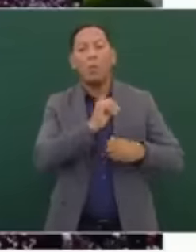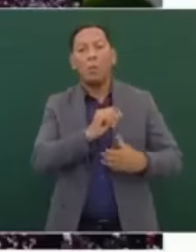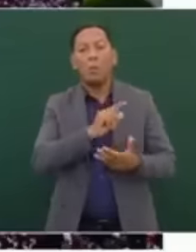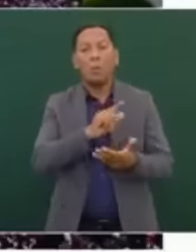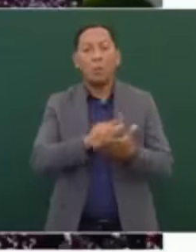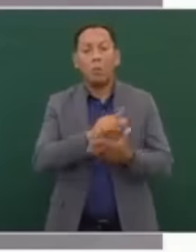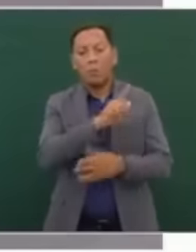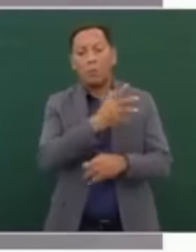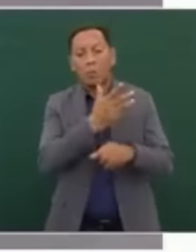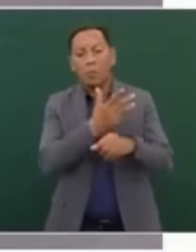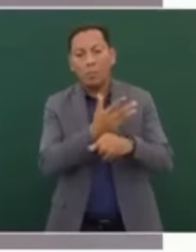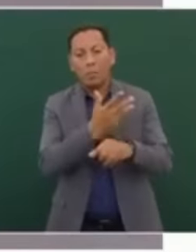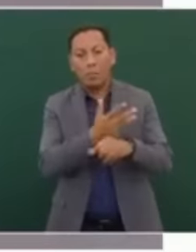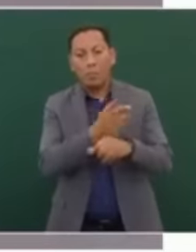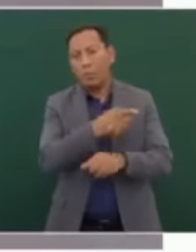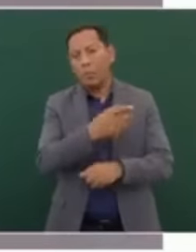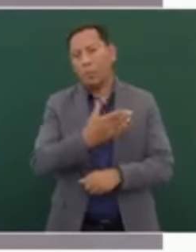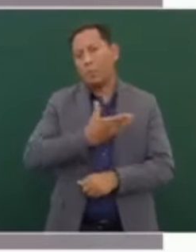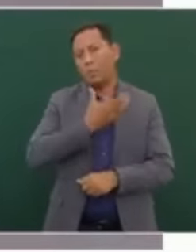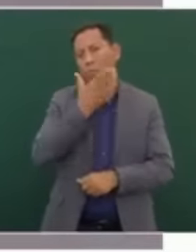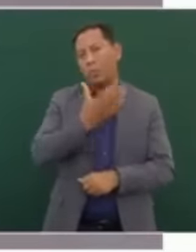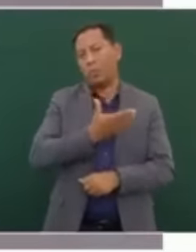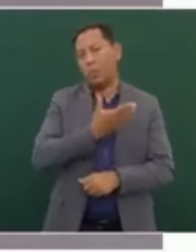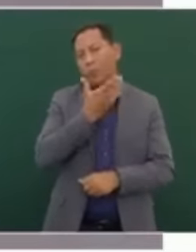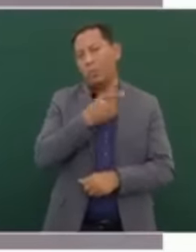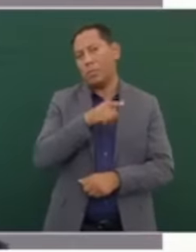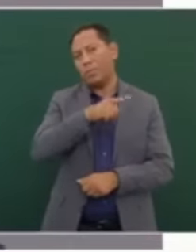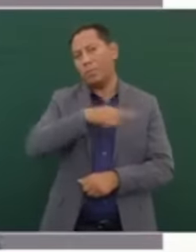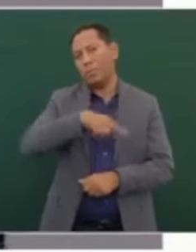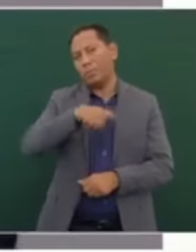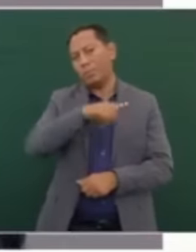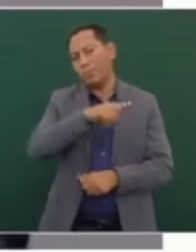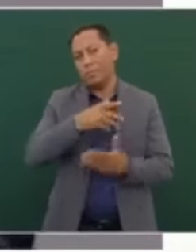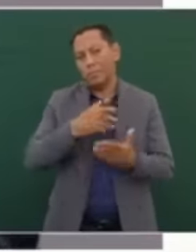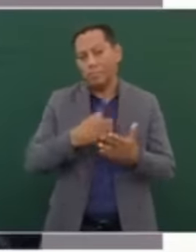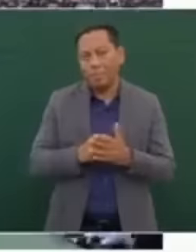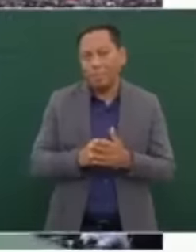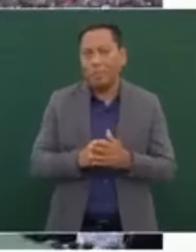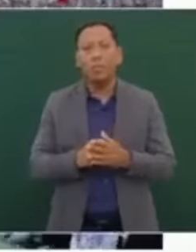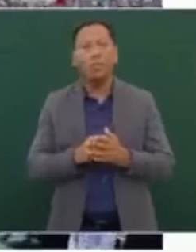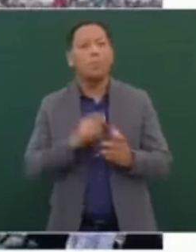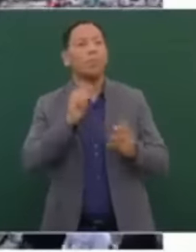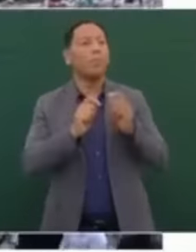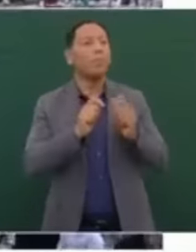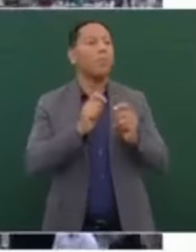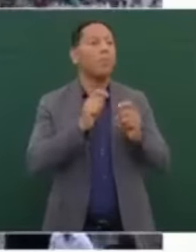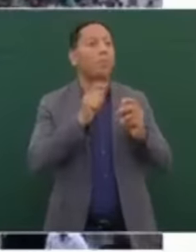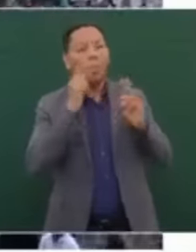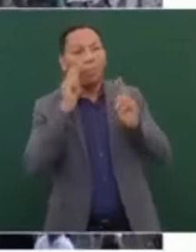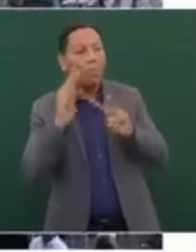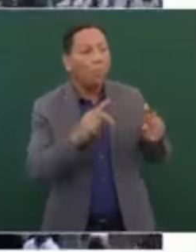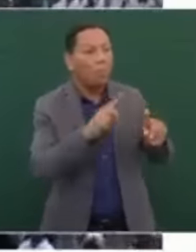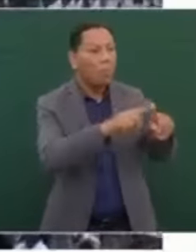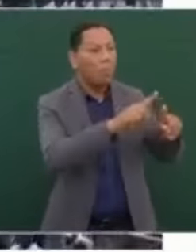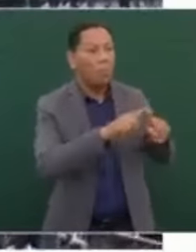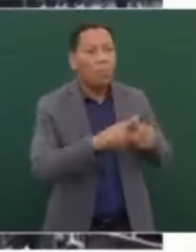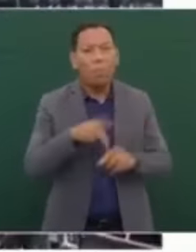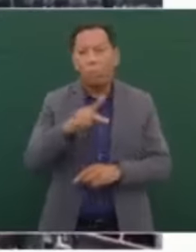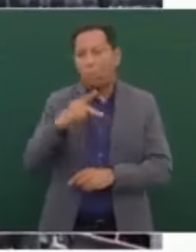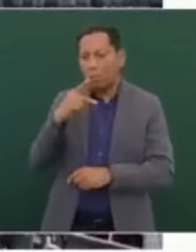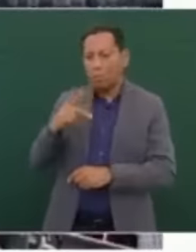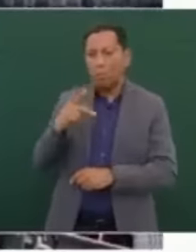Unidos, acostumbrados a ver la paja en el ojo ajeno y no la viga en el propio,